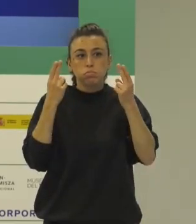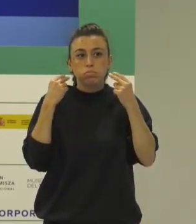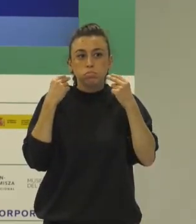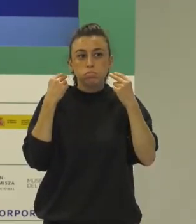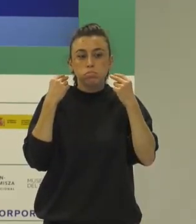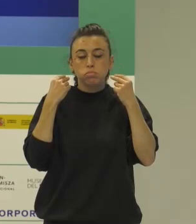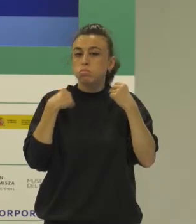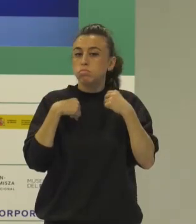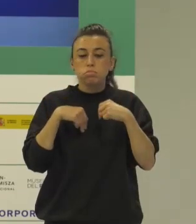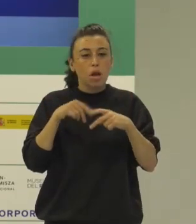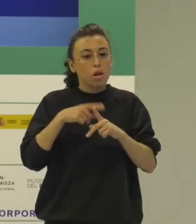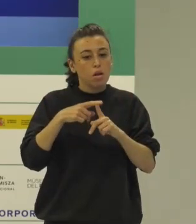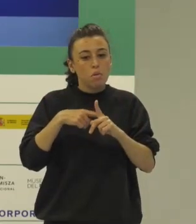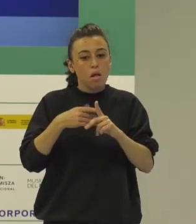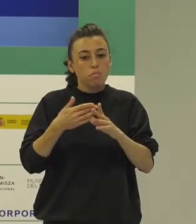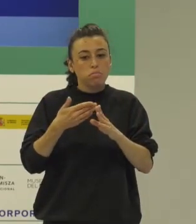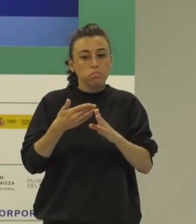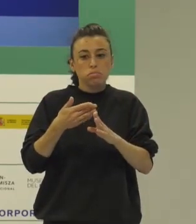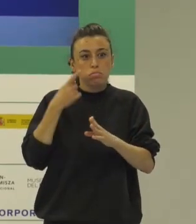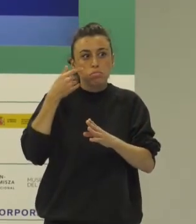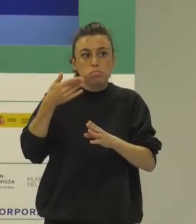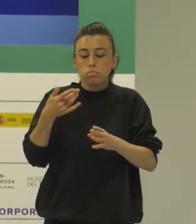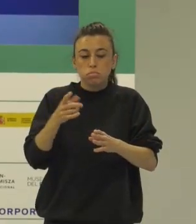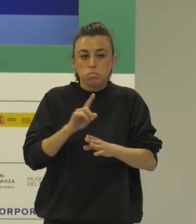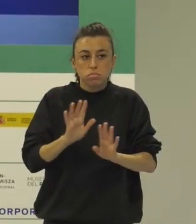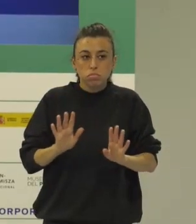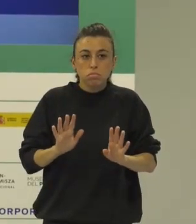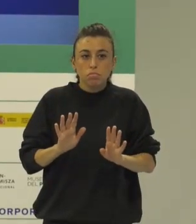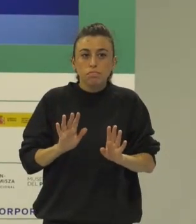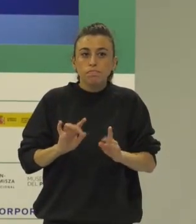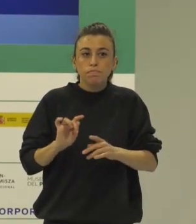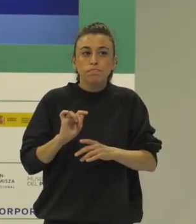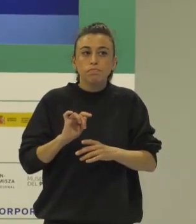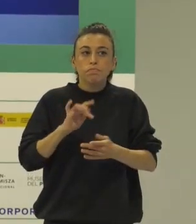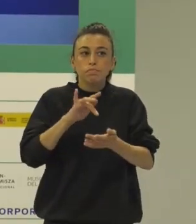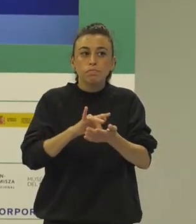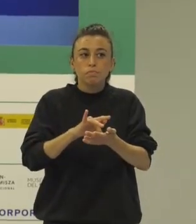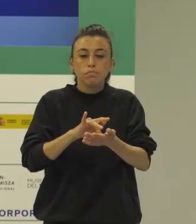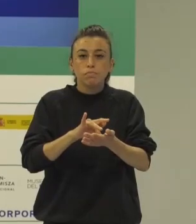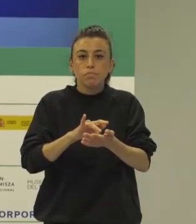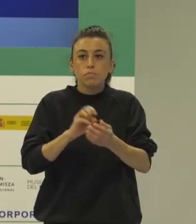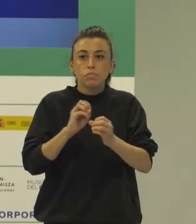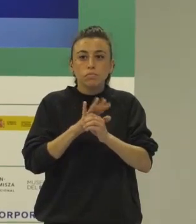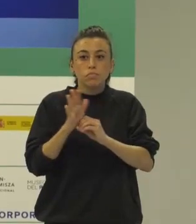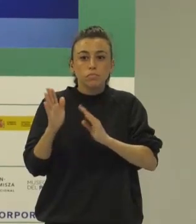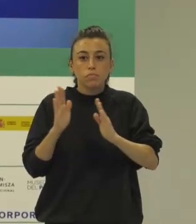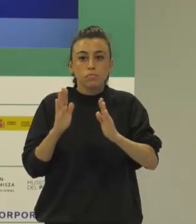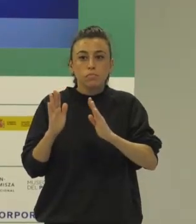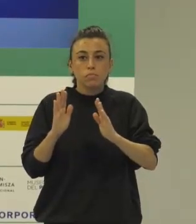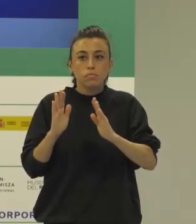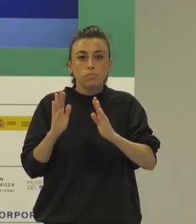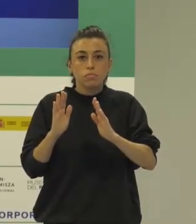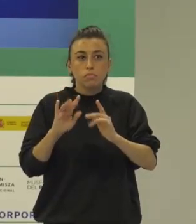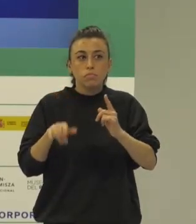2021, agudizado por la pandemia. Por primera vez en 6 décadas, el pueblo cubano salió a las calles